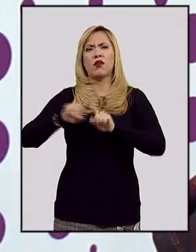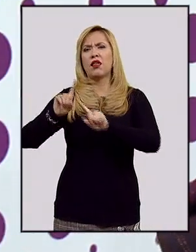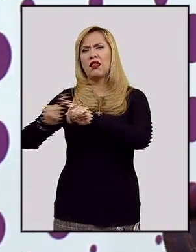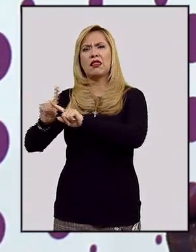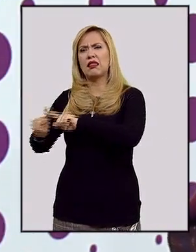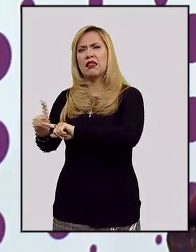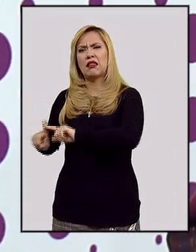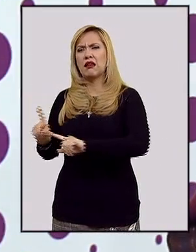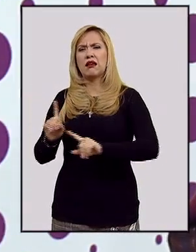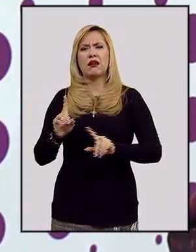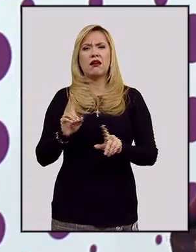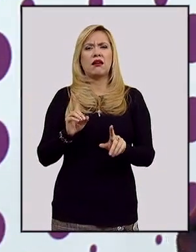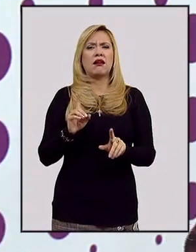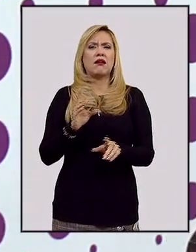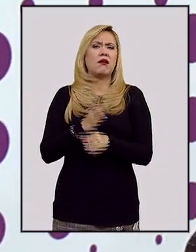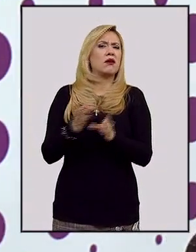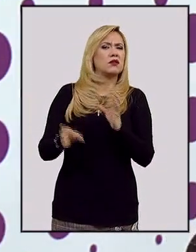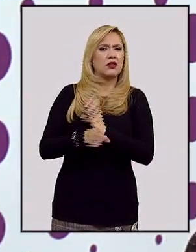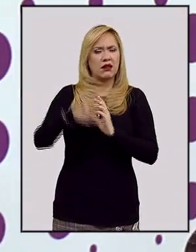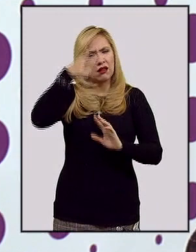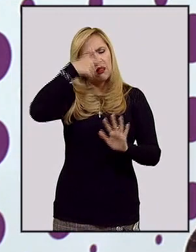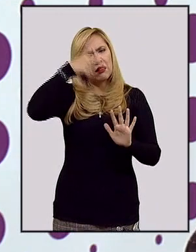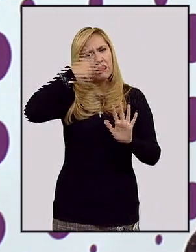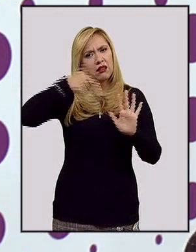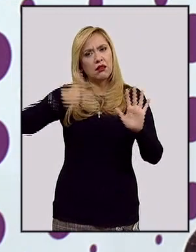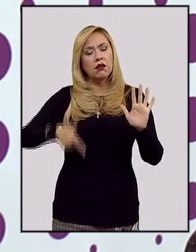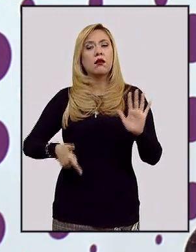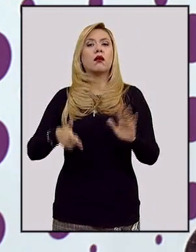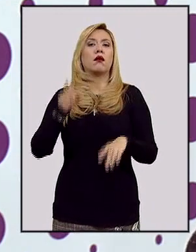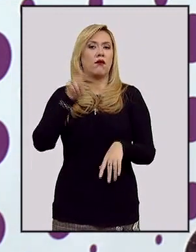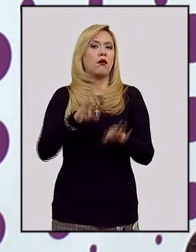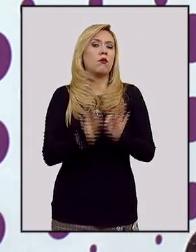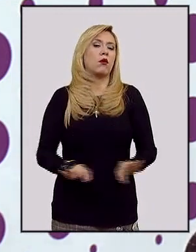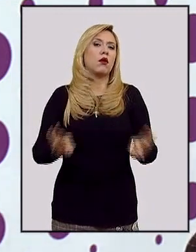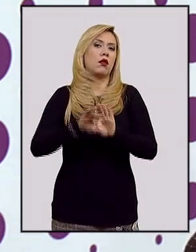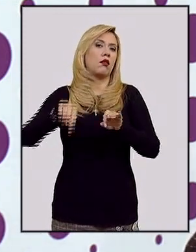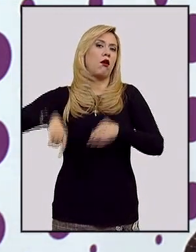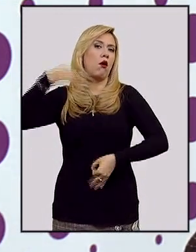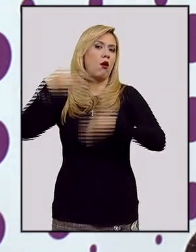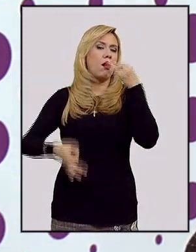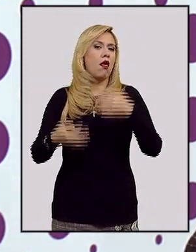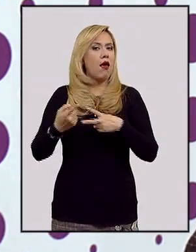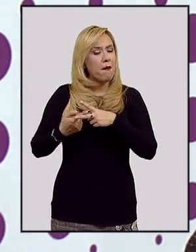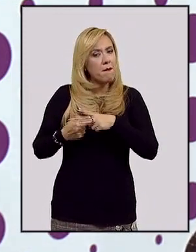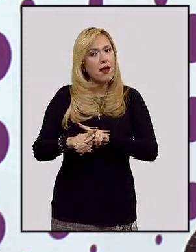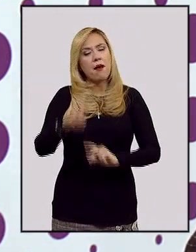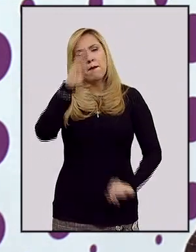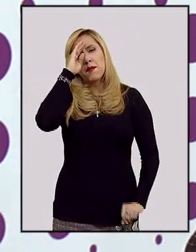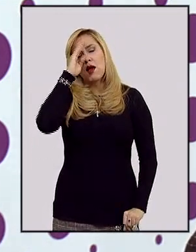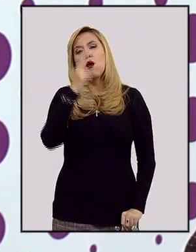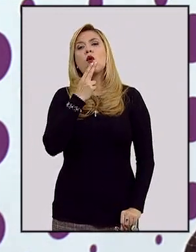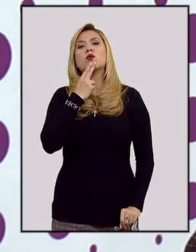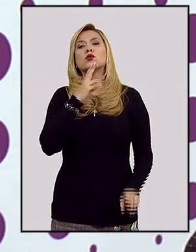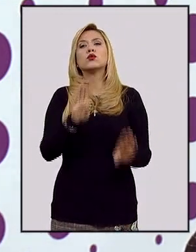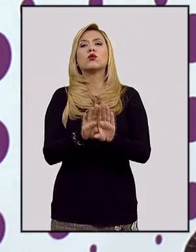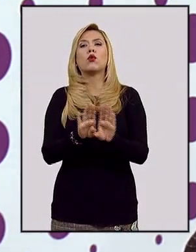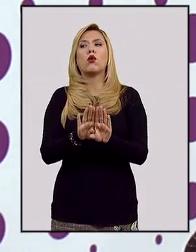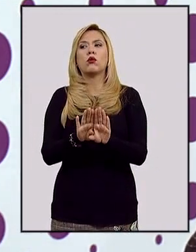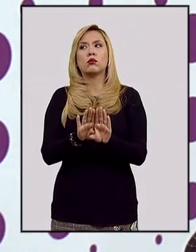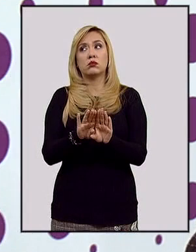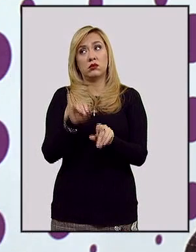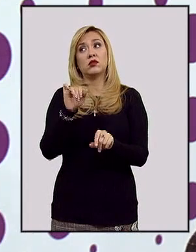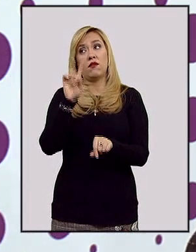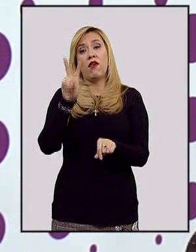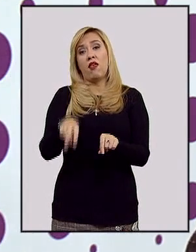Sí. Y creo que sería importante que la Corte comenzara a considerar el uso del término violencia